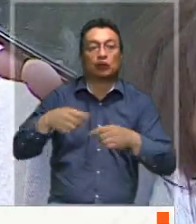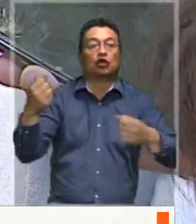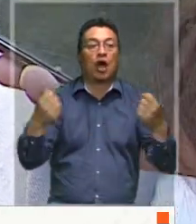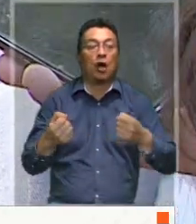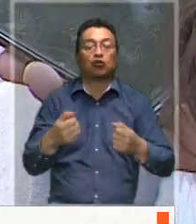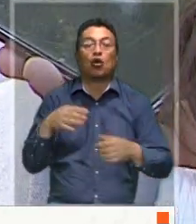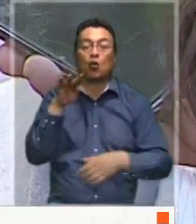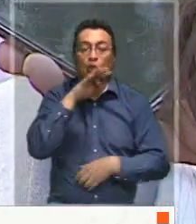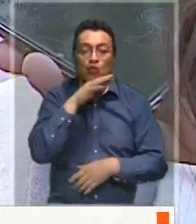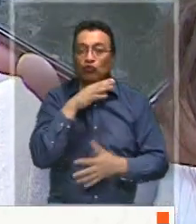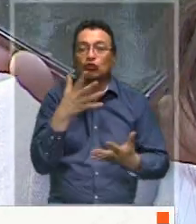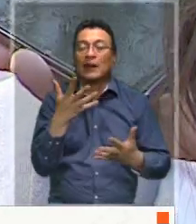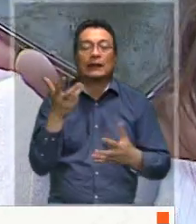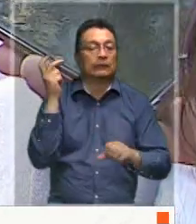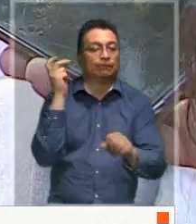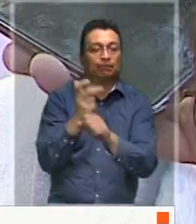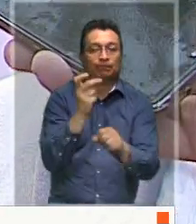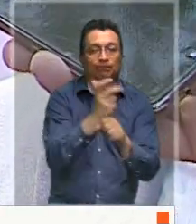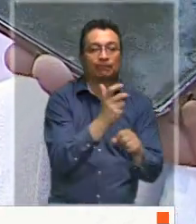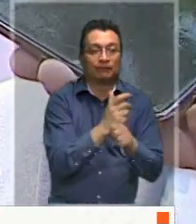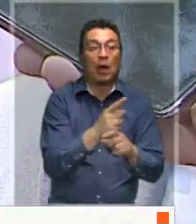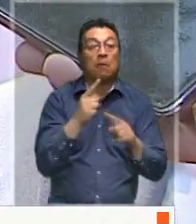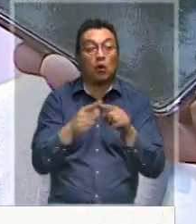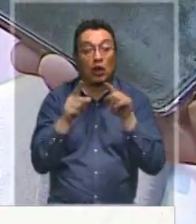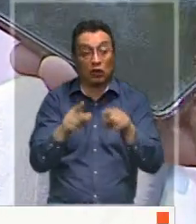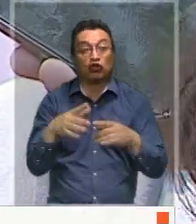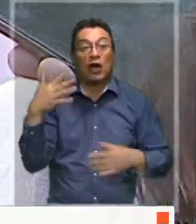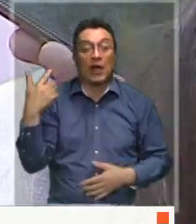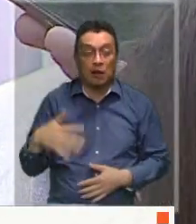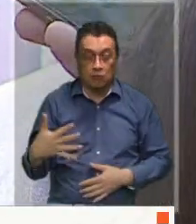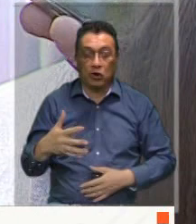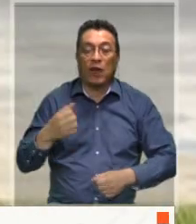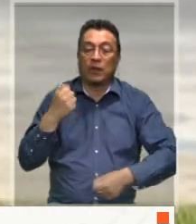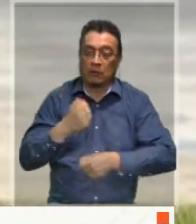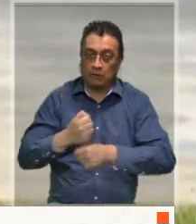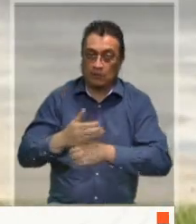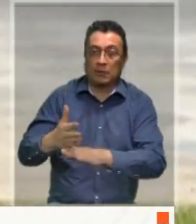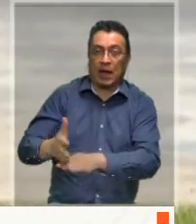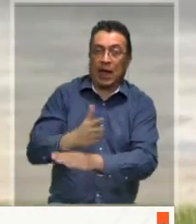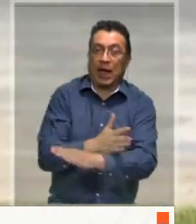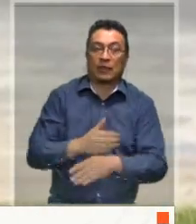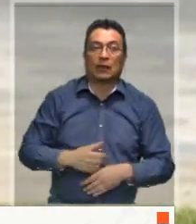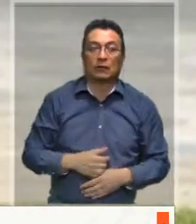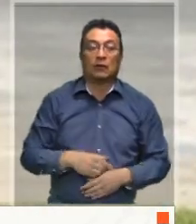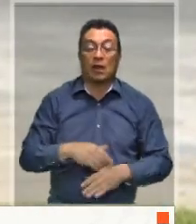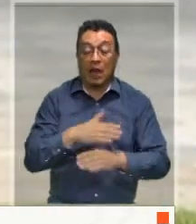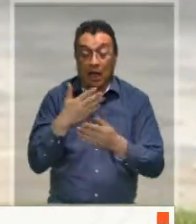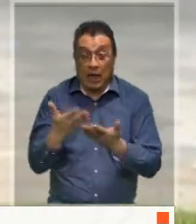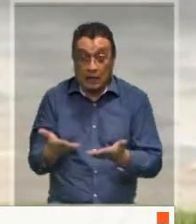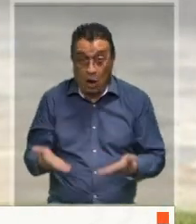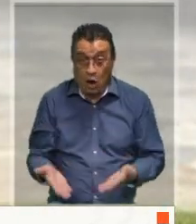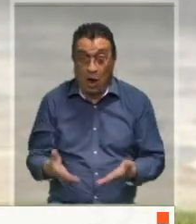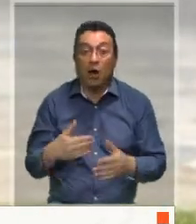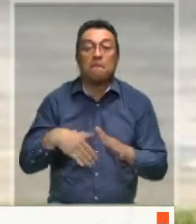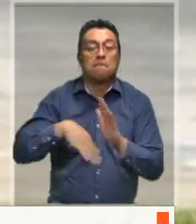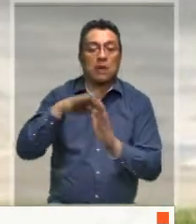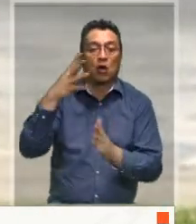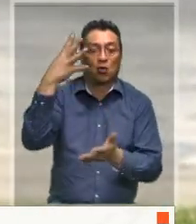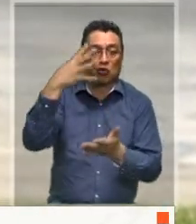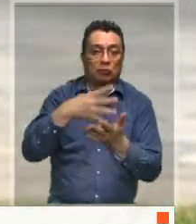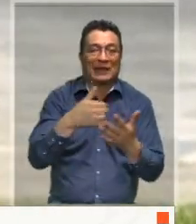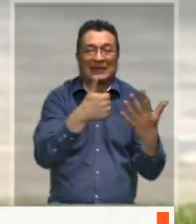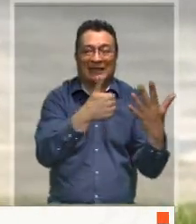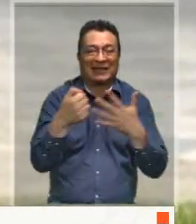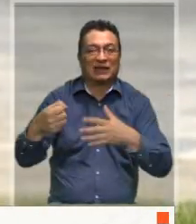utilizados para la comisión de delito y por eso es tan importante actuar de manera preventiva. A la fecha ya hemos sacado de circulación más de